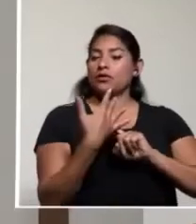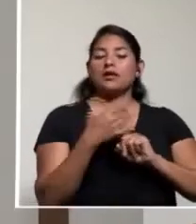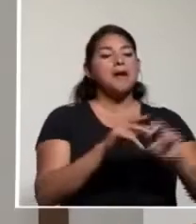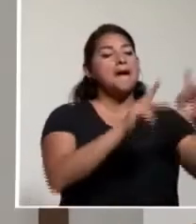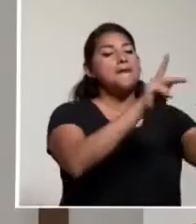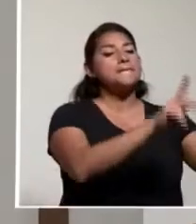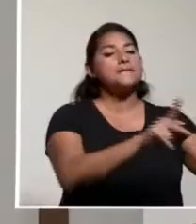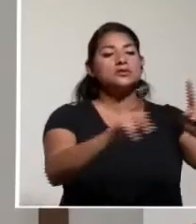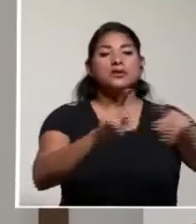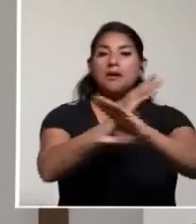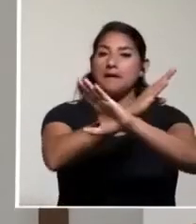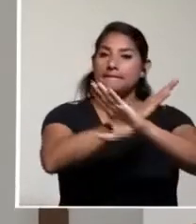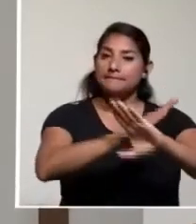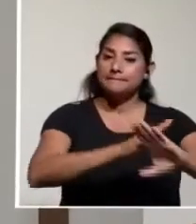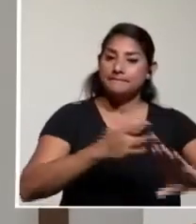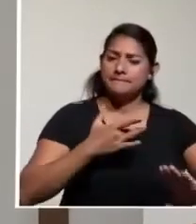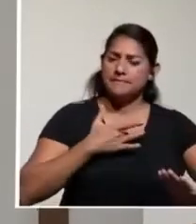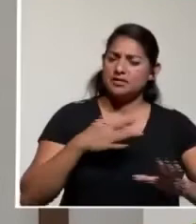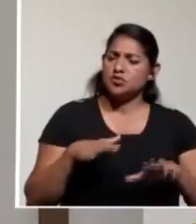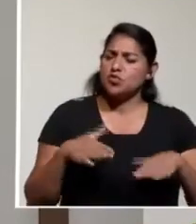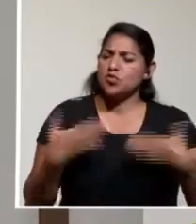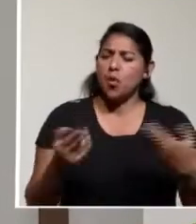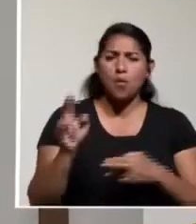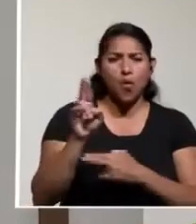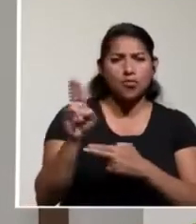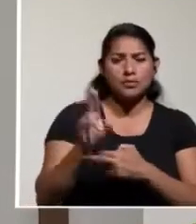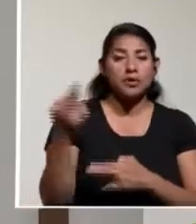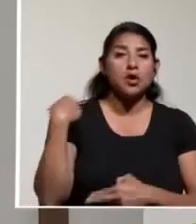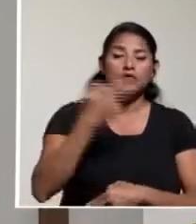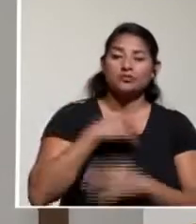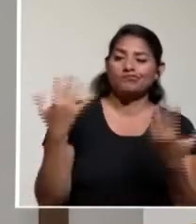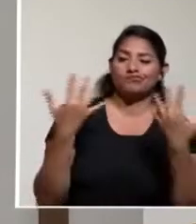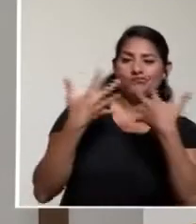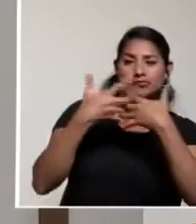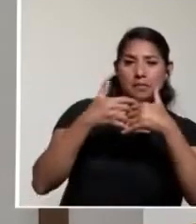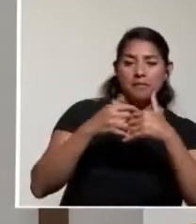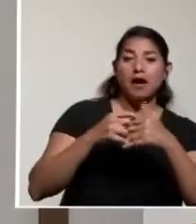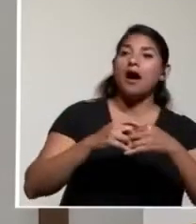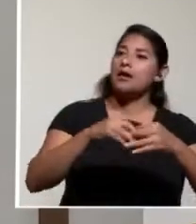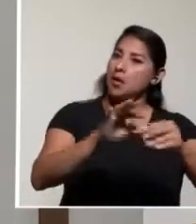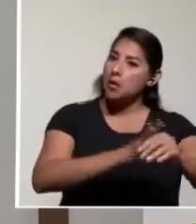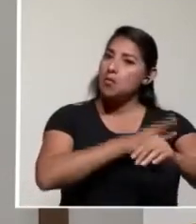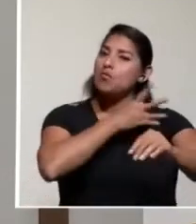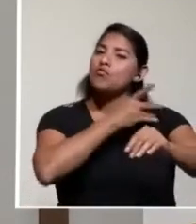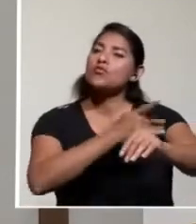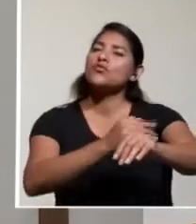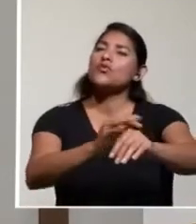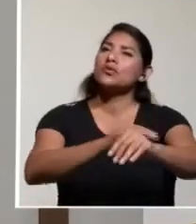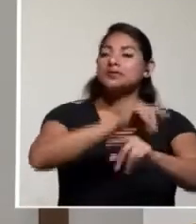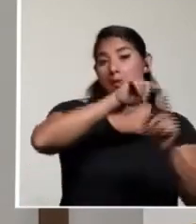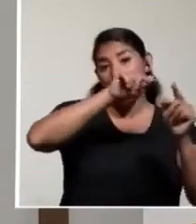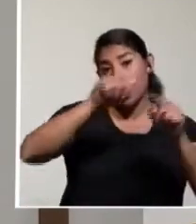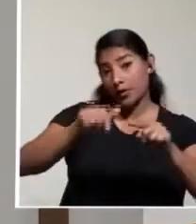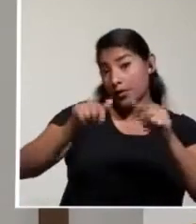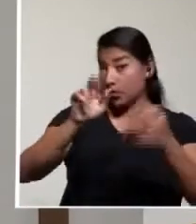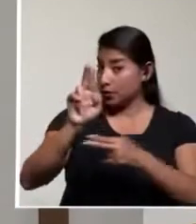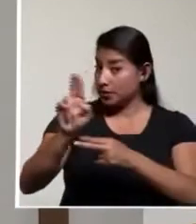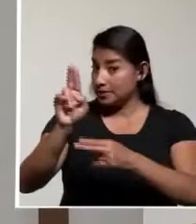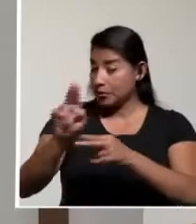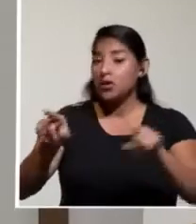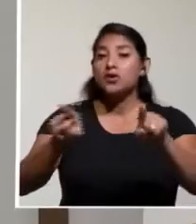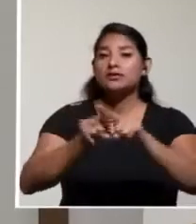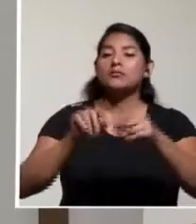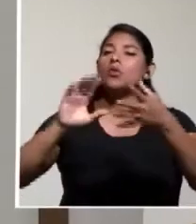los demás. ¿Y qué podemos utilizar también? ¿Qué nos puede complementar? La música, como la que usamos hoy, uh-huh,